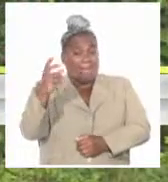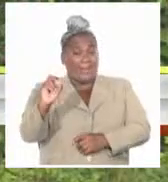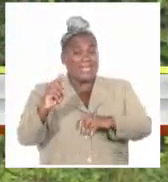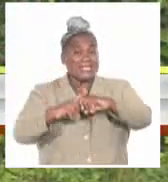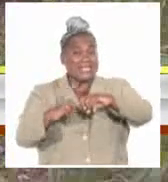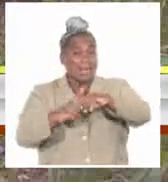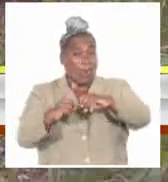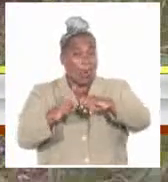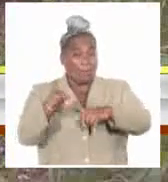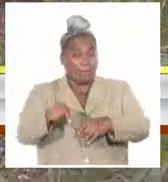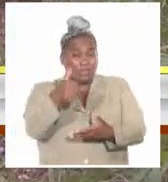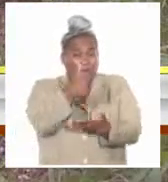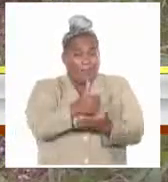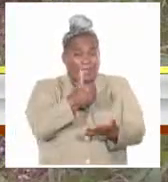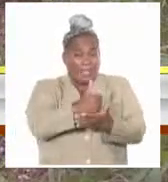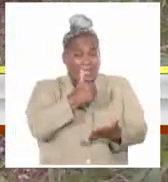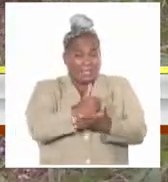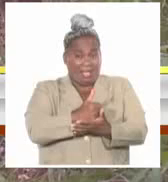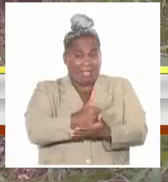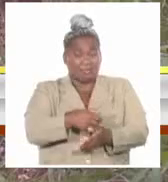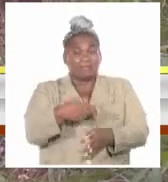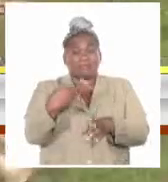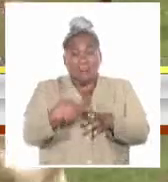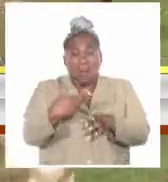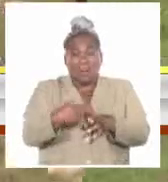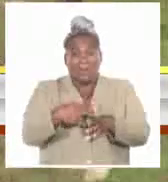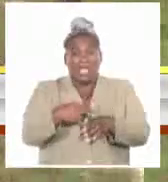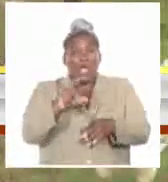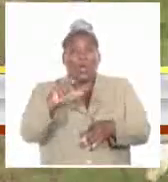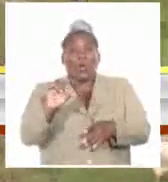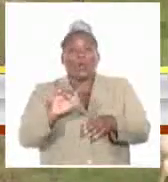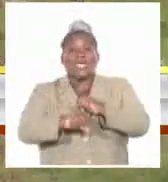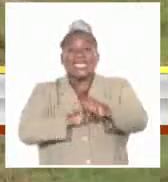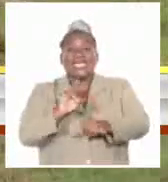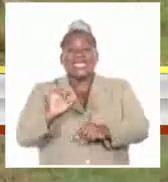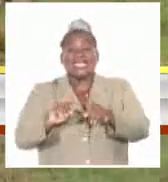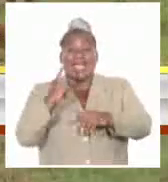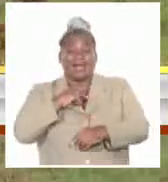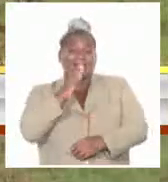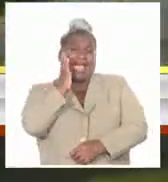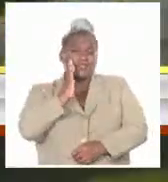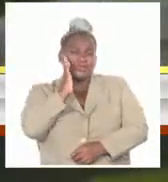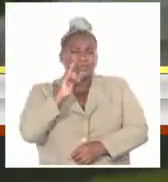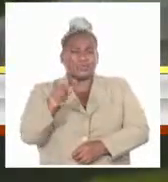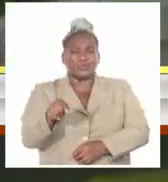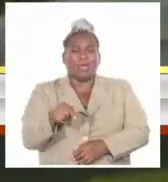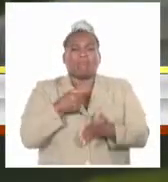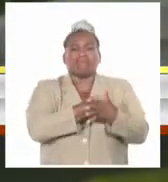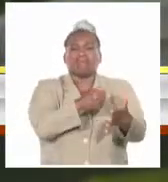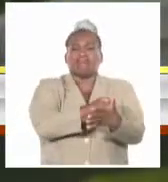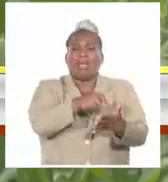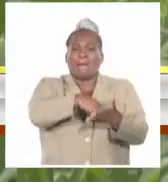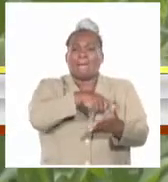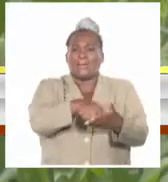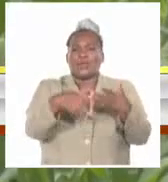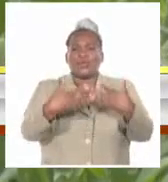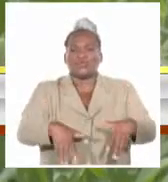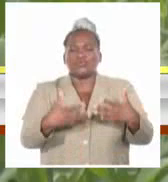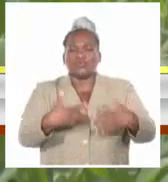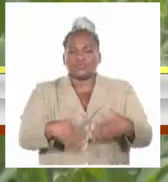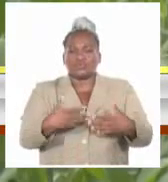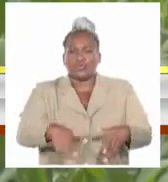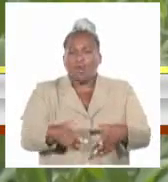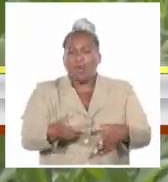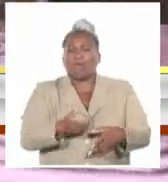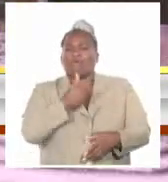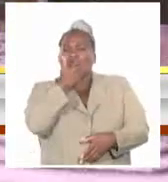provincial. Cariñosamente conocida como Cuquita, junto a sus compañeros impulsa planes productivos de viandas, hortalizas, frutas,